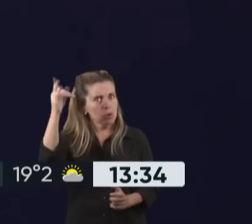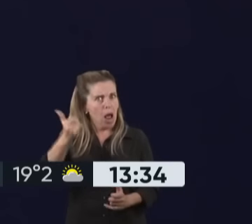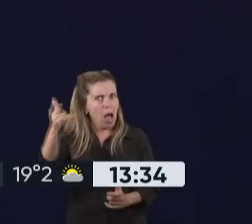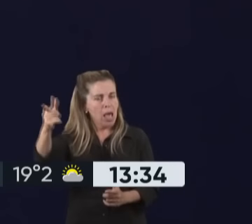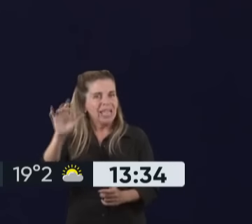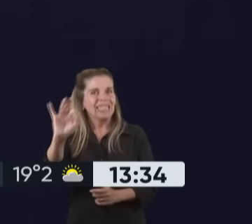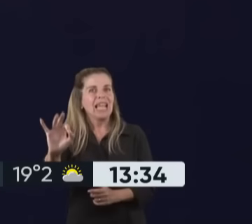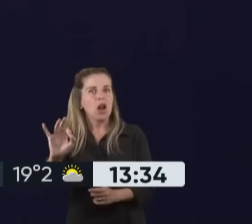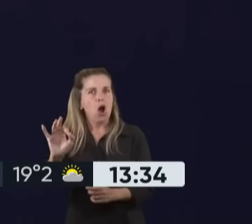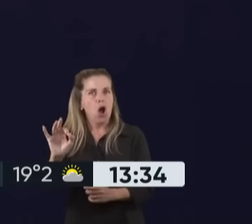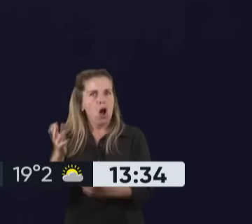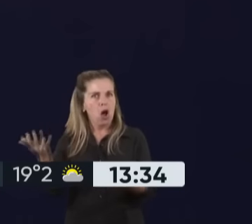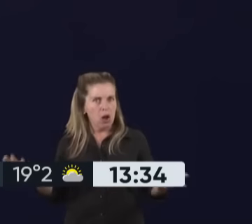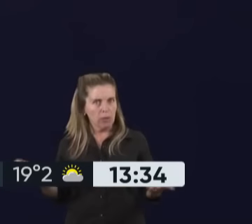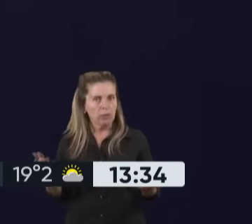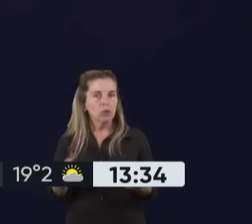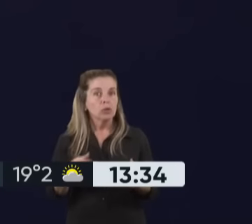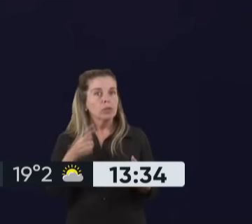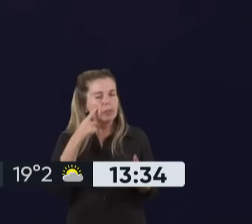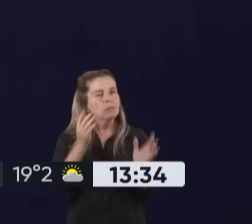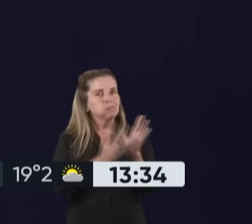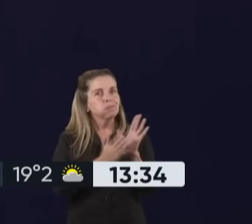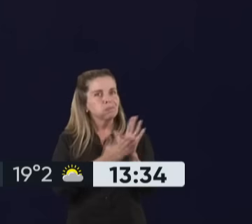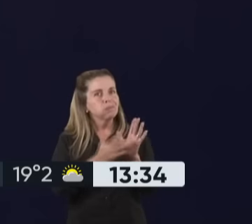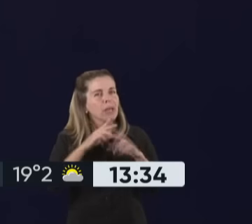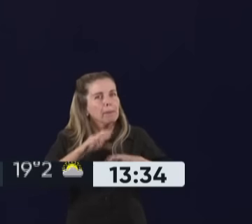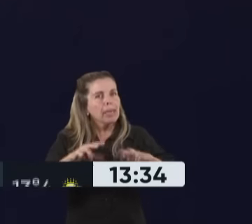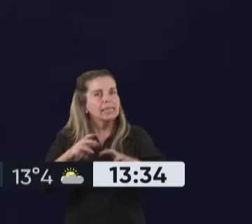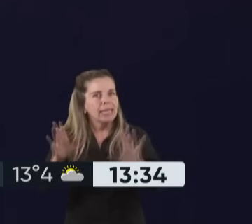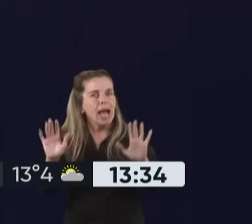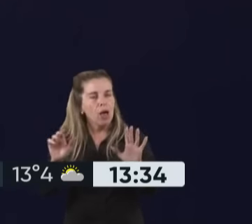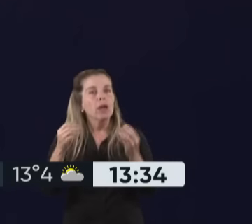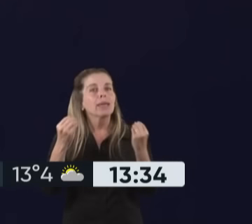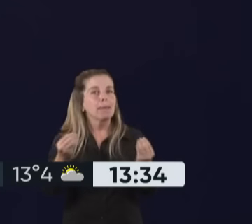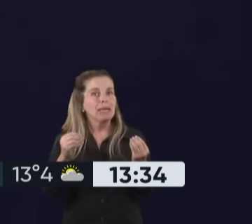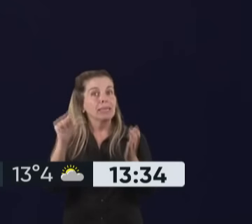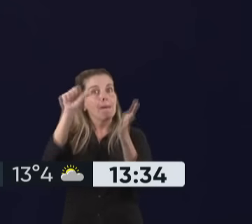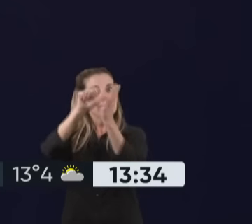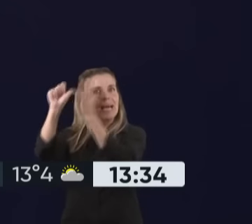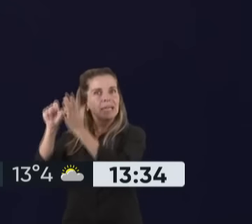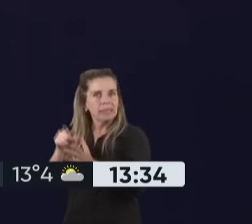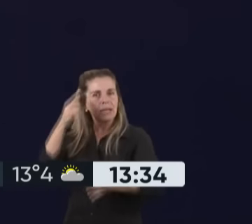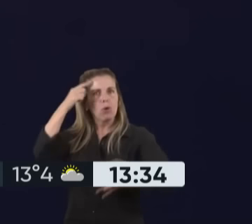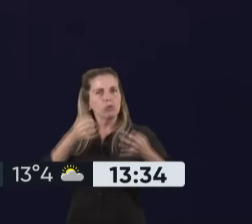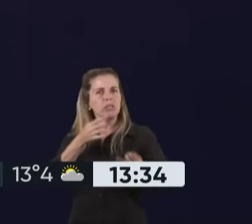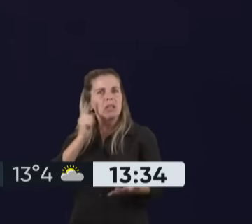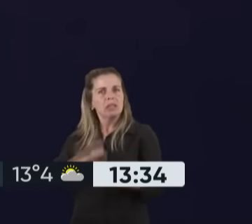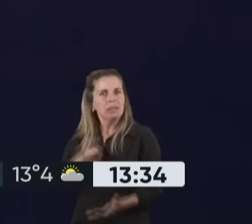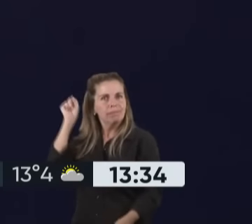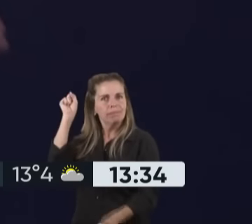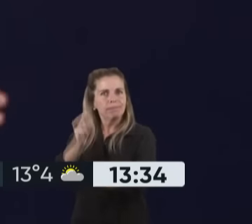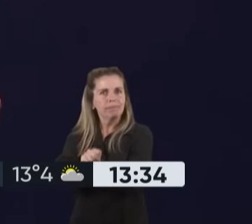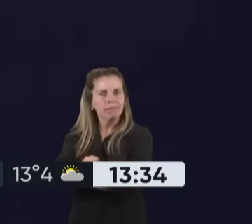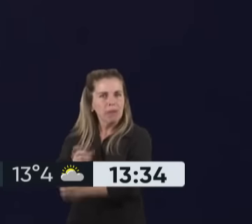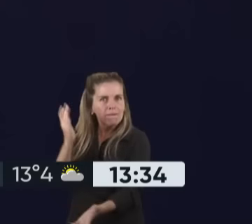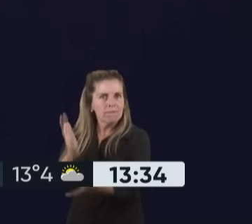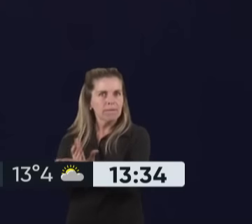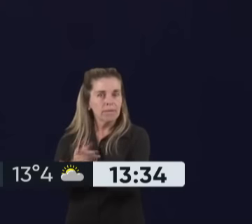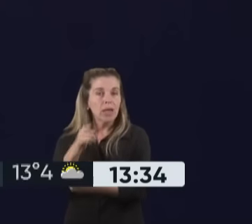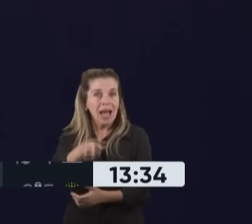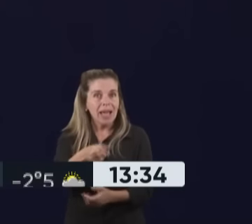Entonces, está más comprobado que los países que tienen penas fuertes bajan los